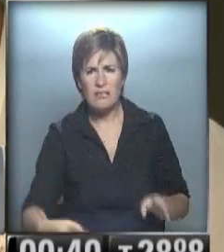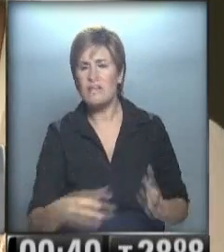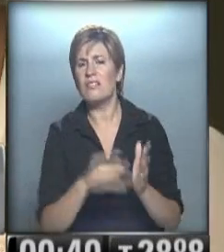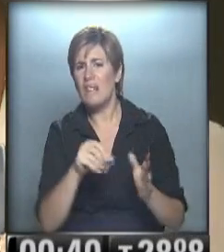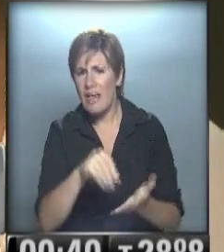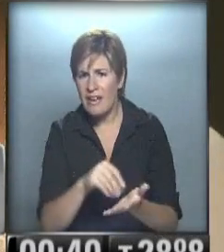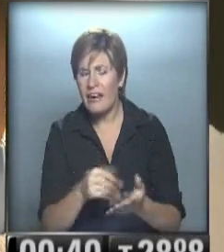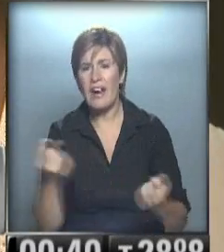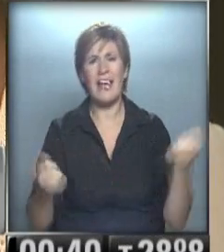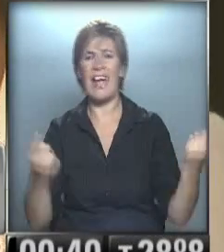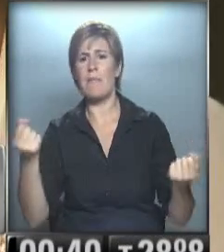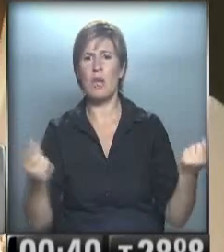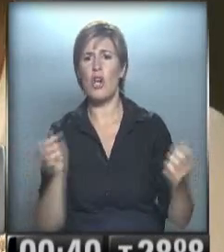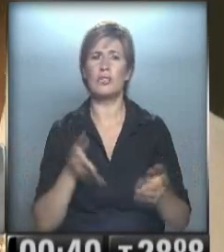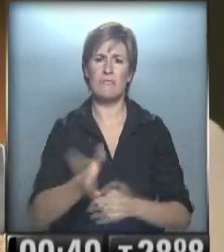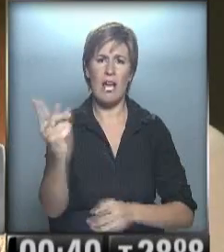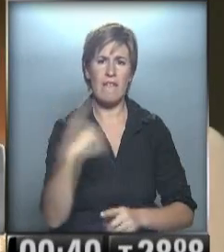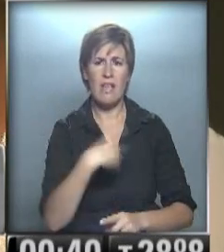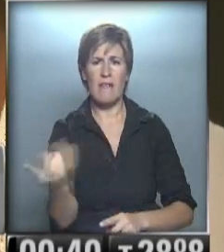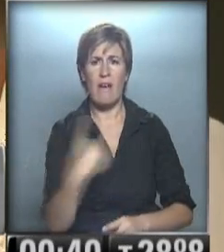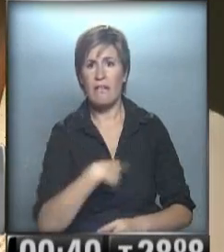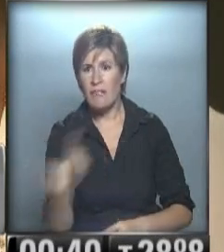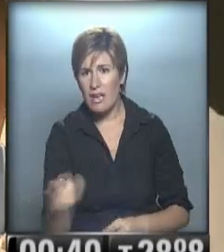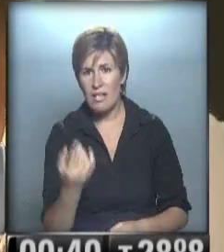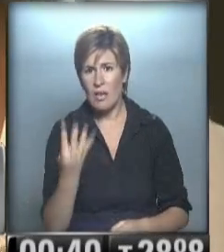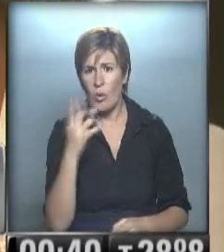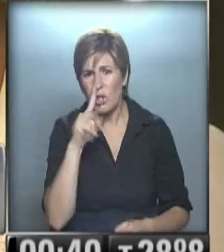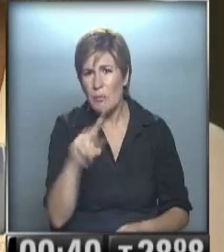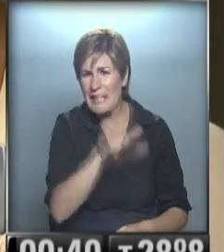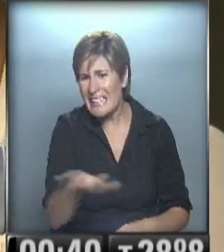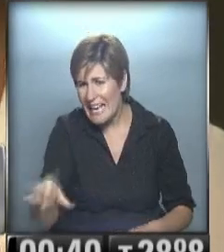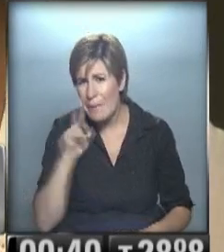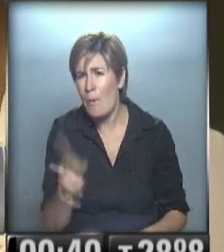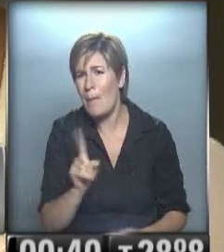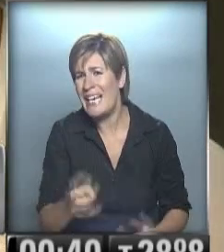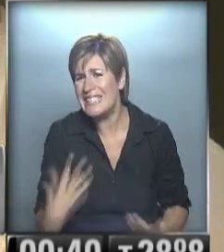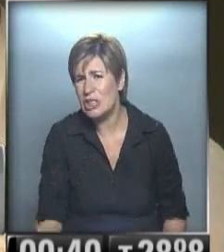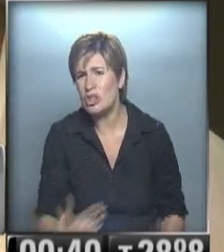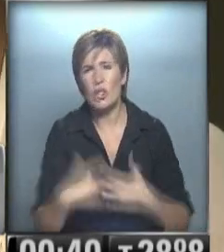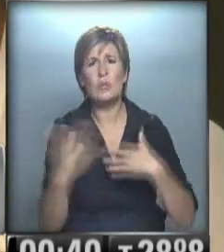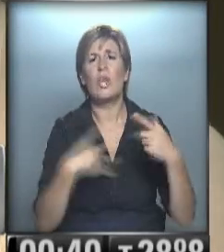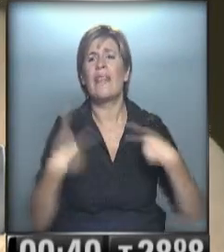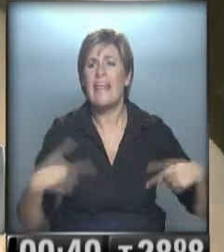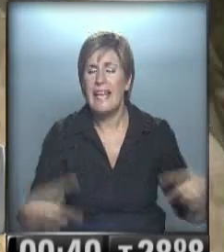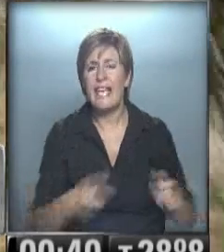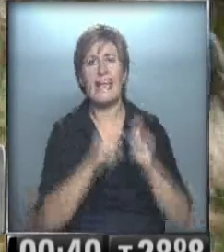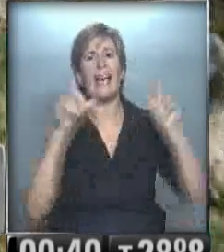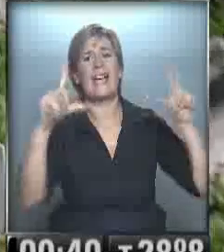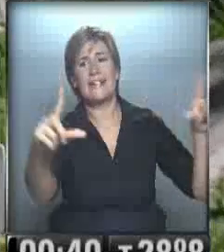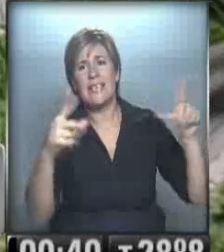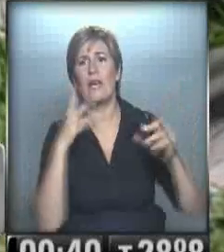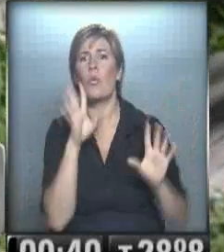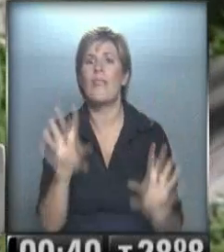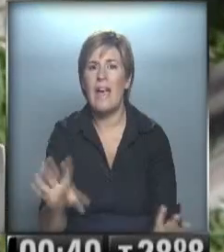tierra en el medio de esos 4.000 chicos. Nosotros no sabíamos de qué se debía la obra, no había cartel de obra, no había llamado a licitación,